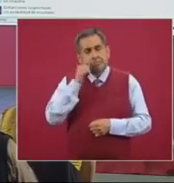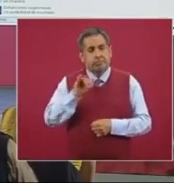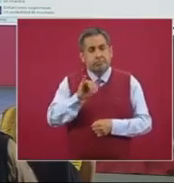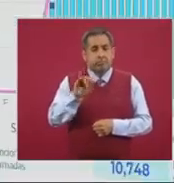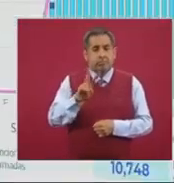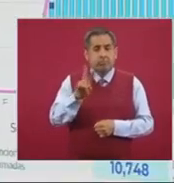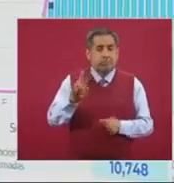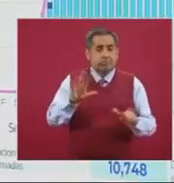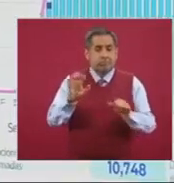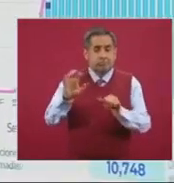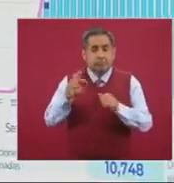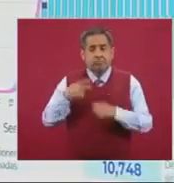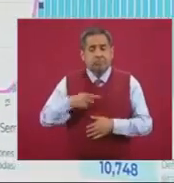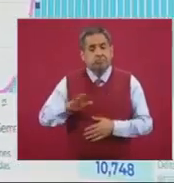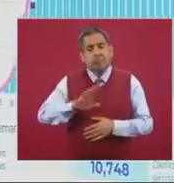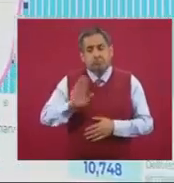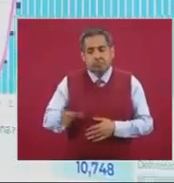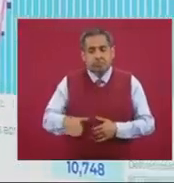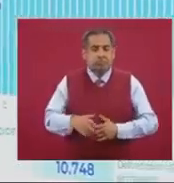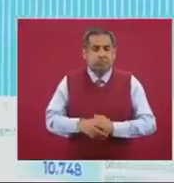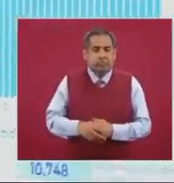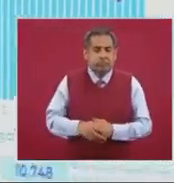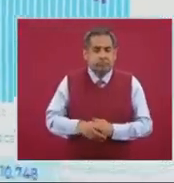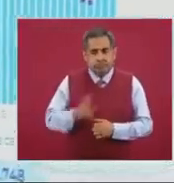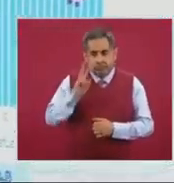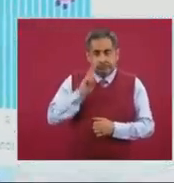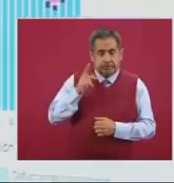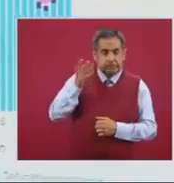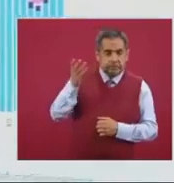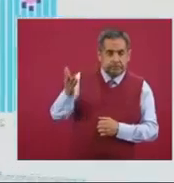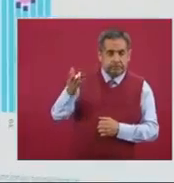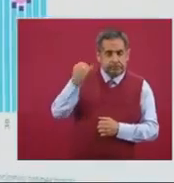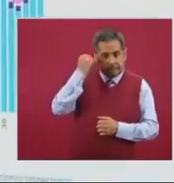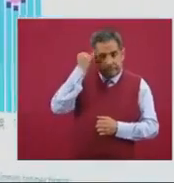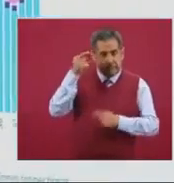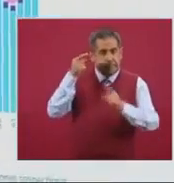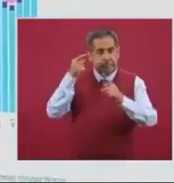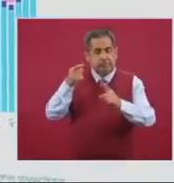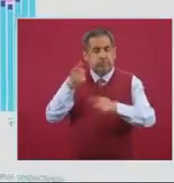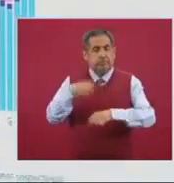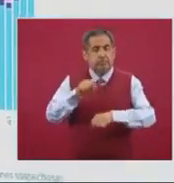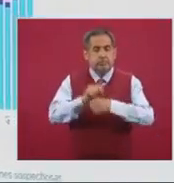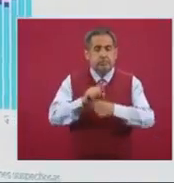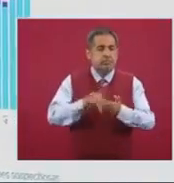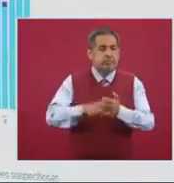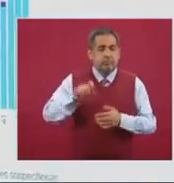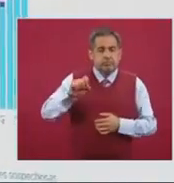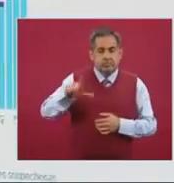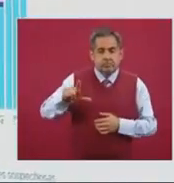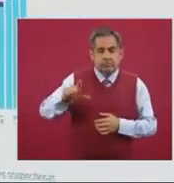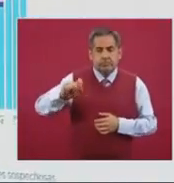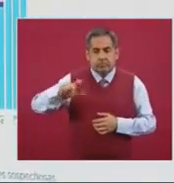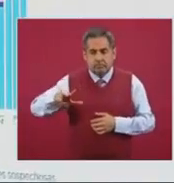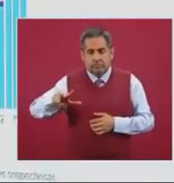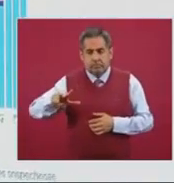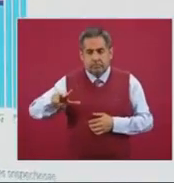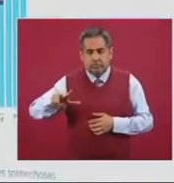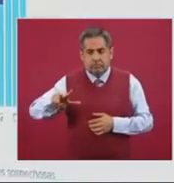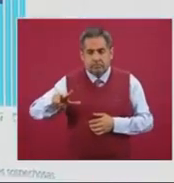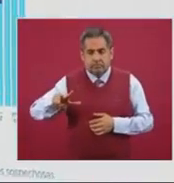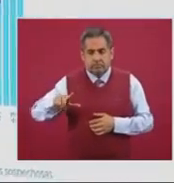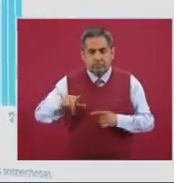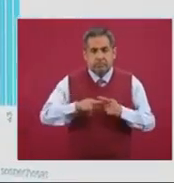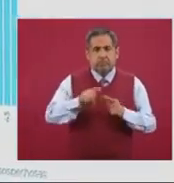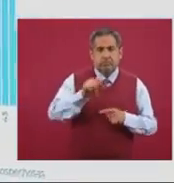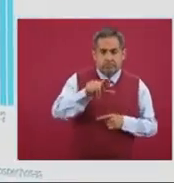de 600. Y lo que podemos ver en la perspectiva es que desde la semana 27-28, aquí